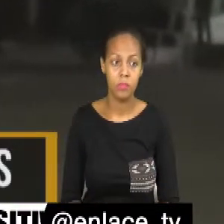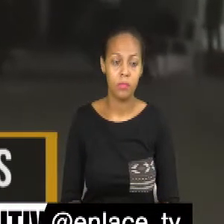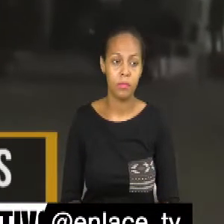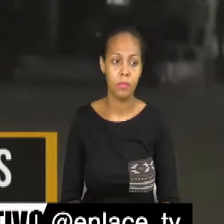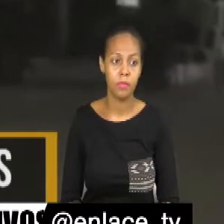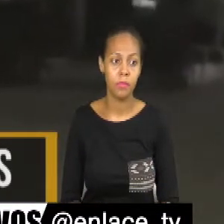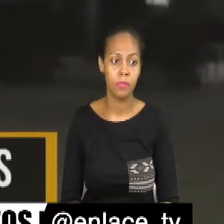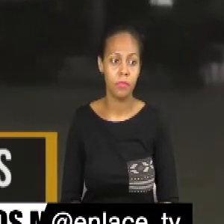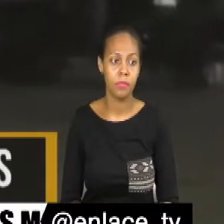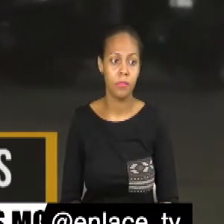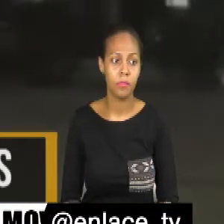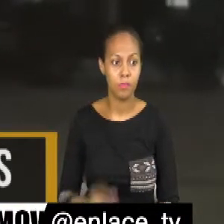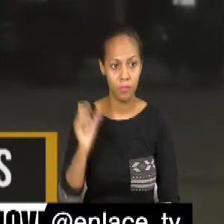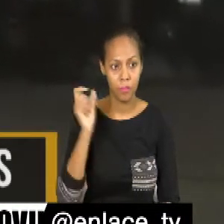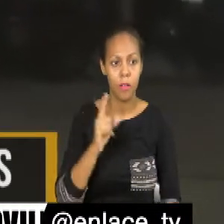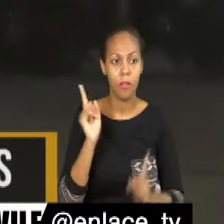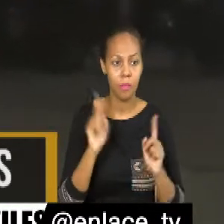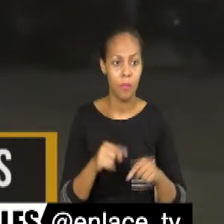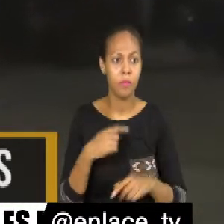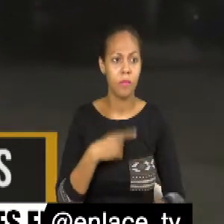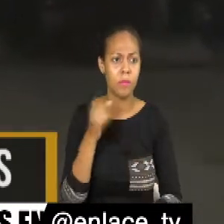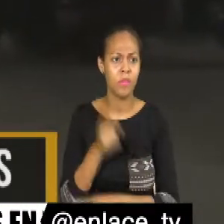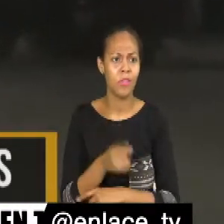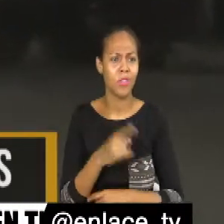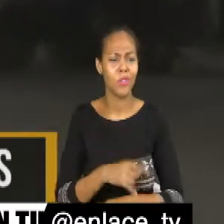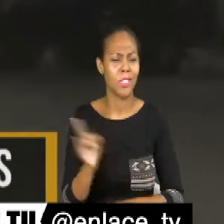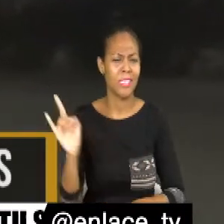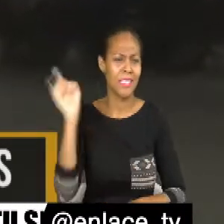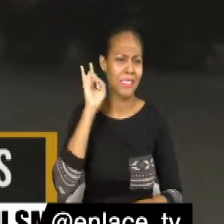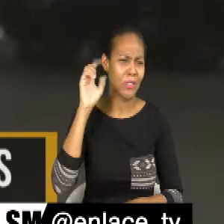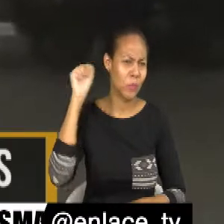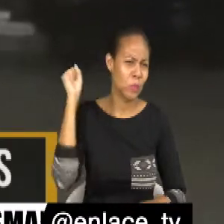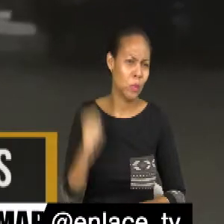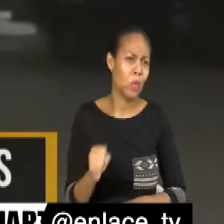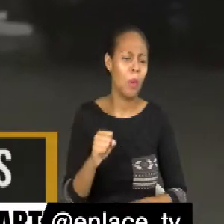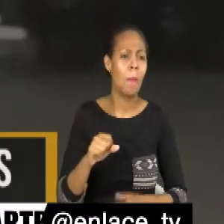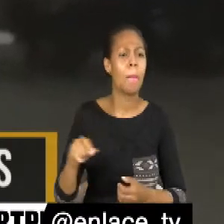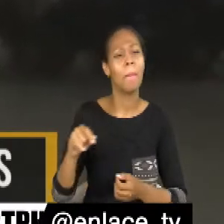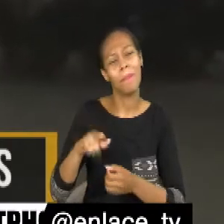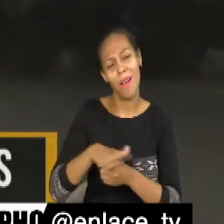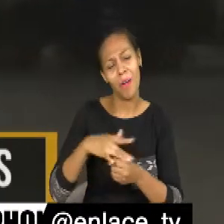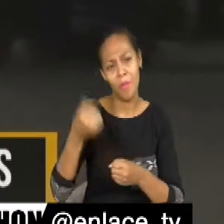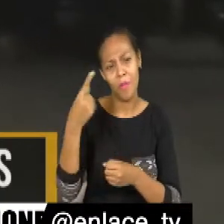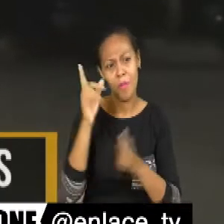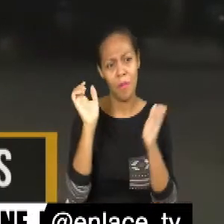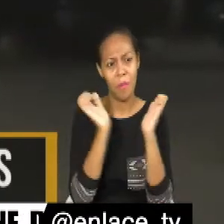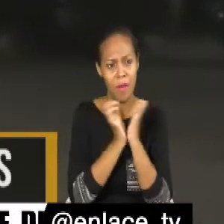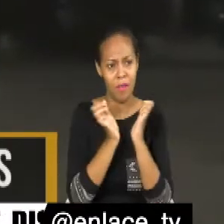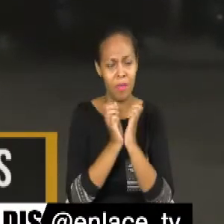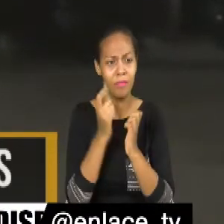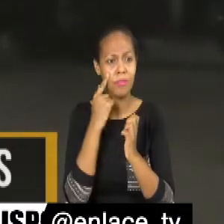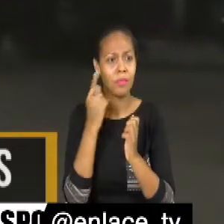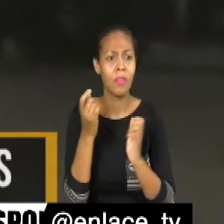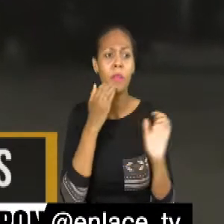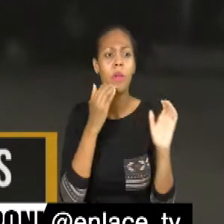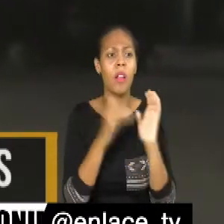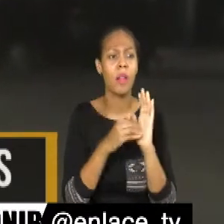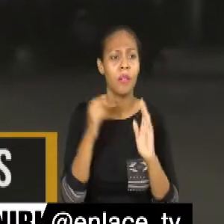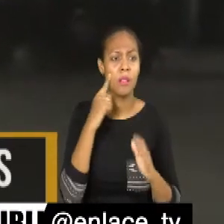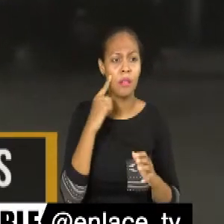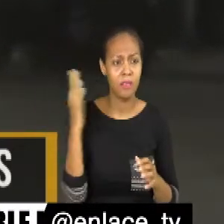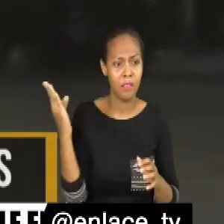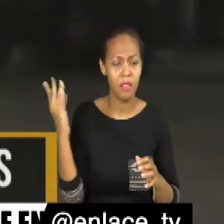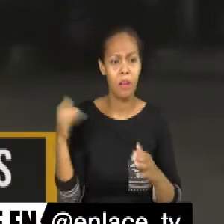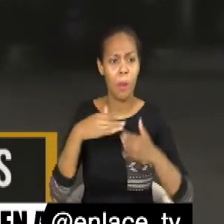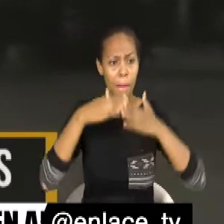Un reportero ciudadano denuncia contaminación auditiva en el barrio Primero de Mayo, comuna 5 de la ciudad. Como ejemplo pone este establecimiento abierto al